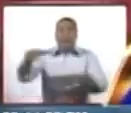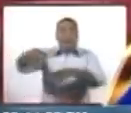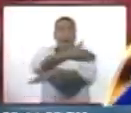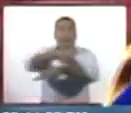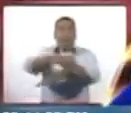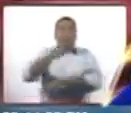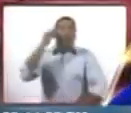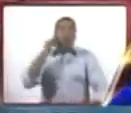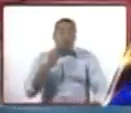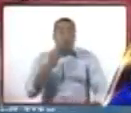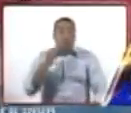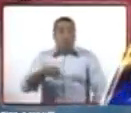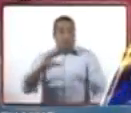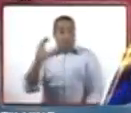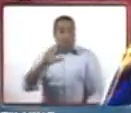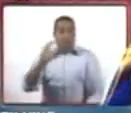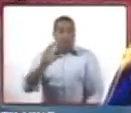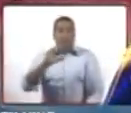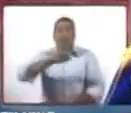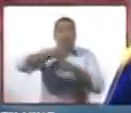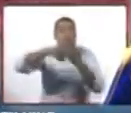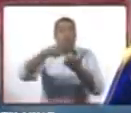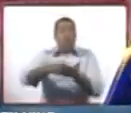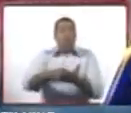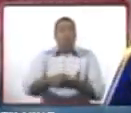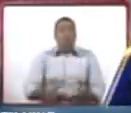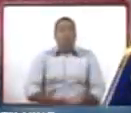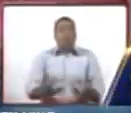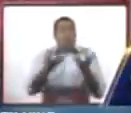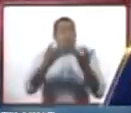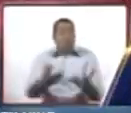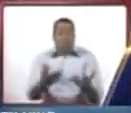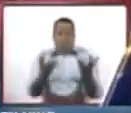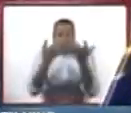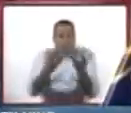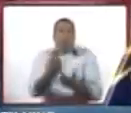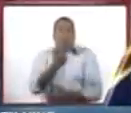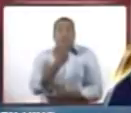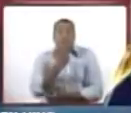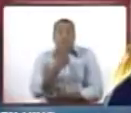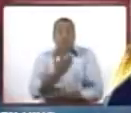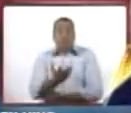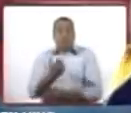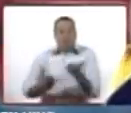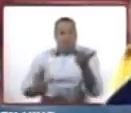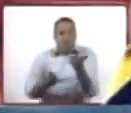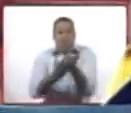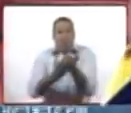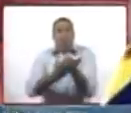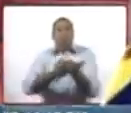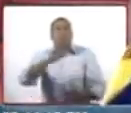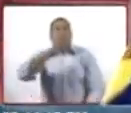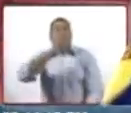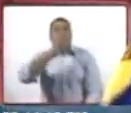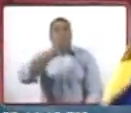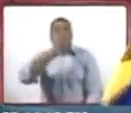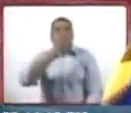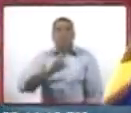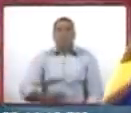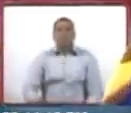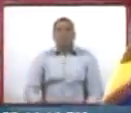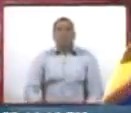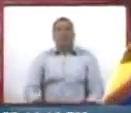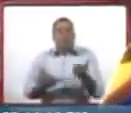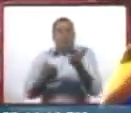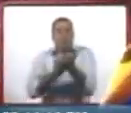de la ciudad capital estaba plena de esta marea roja que el día de hoy viene a apoyar al candidato de la revolución, Nicolás